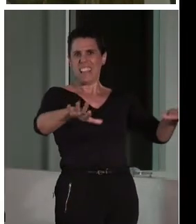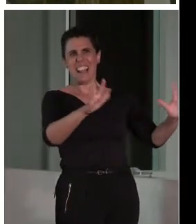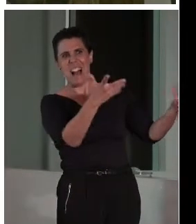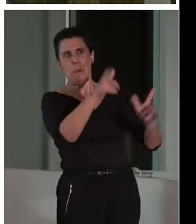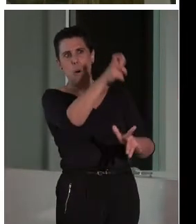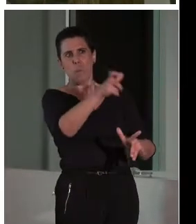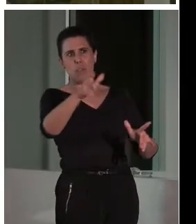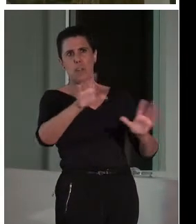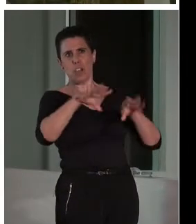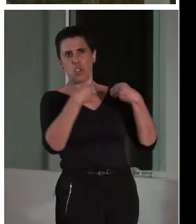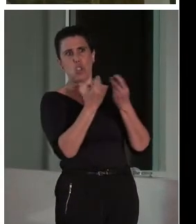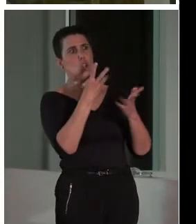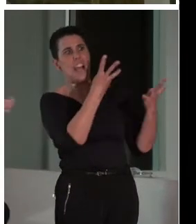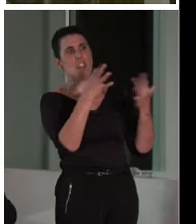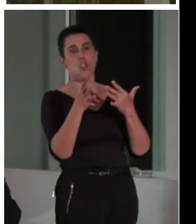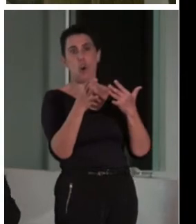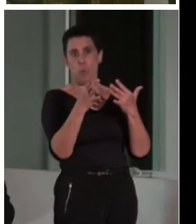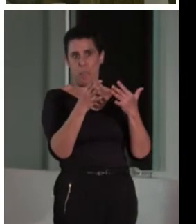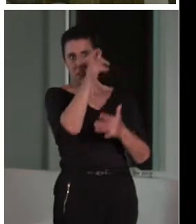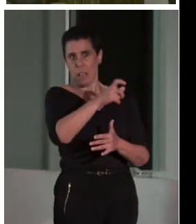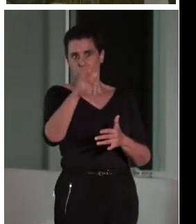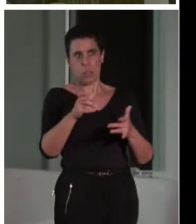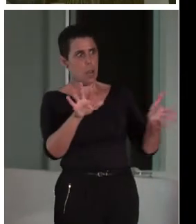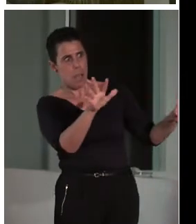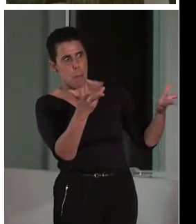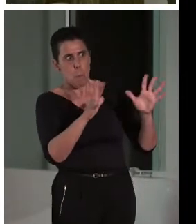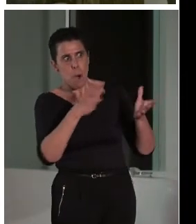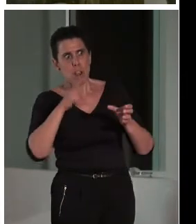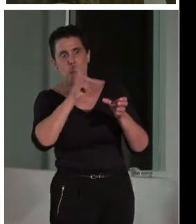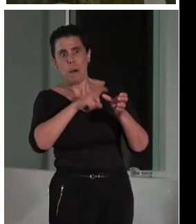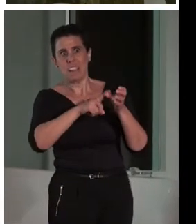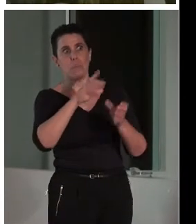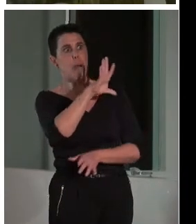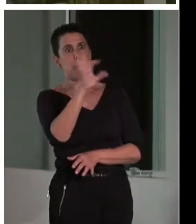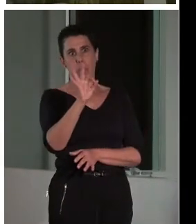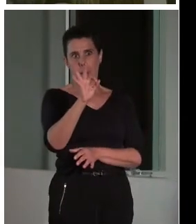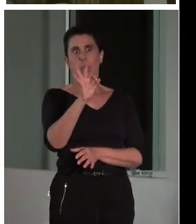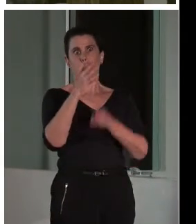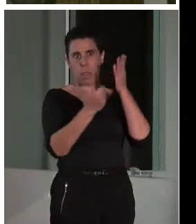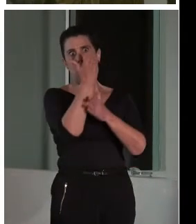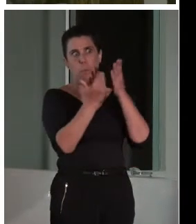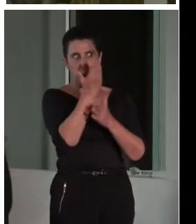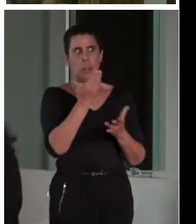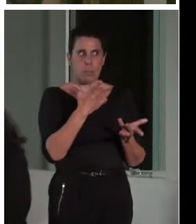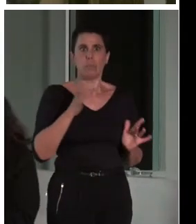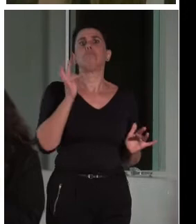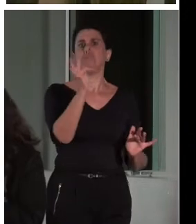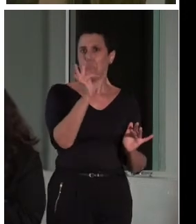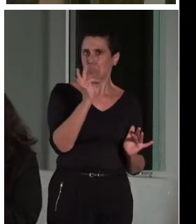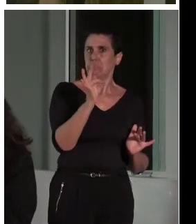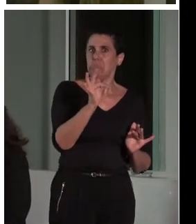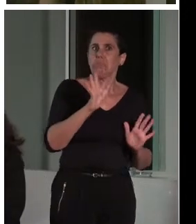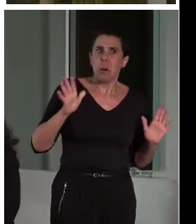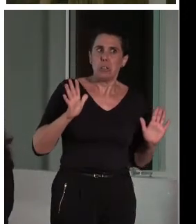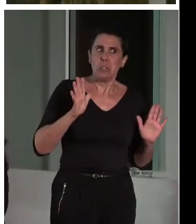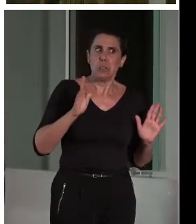a 100 personas había como 150 personas o sea bueno parecido cómo está esto hoy aquí lo cual es síntoma y nos da mucha